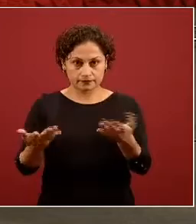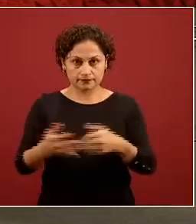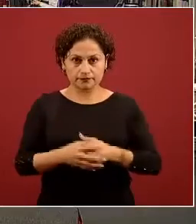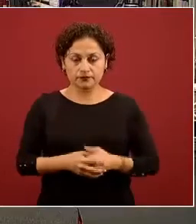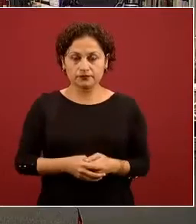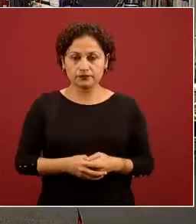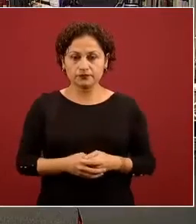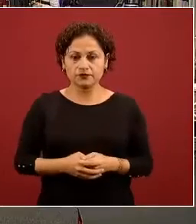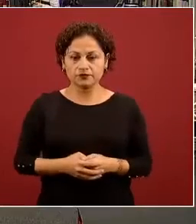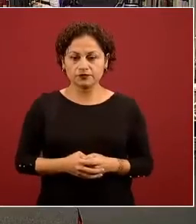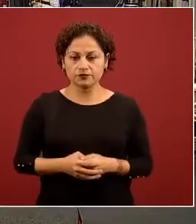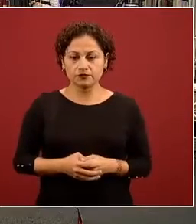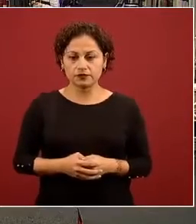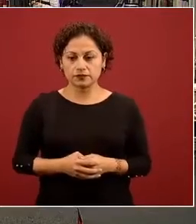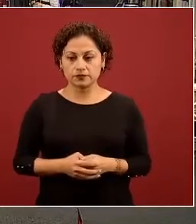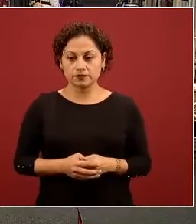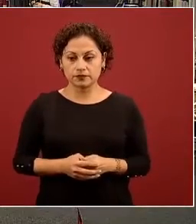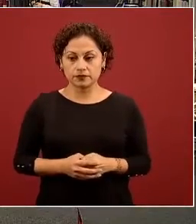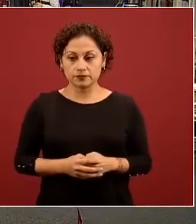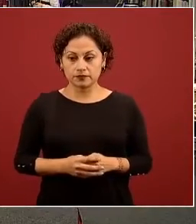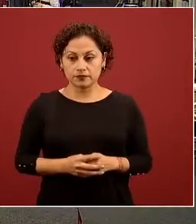pendiente. Ya no tengo sonido.